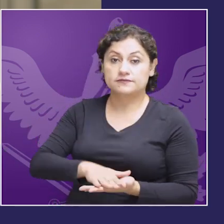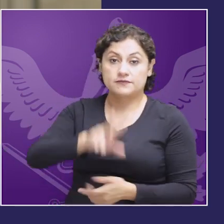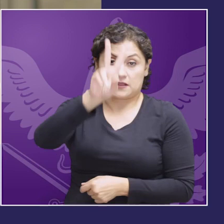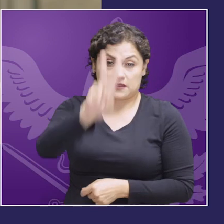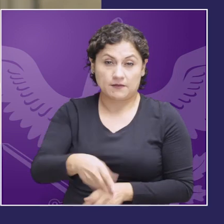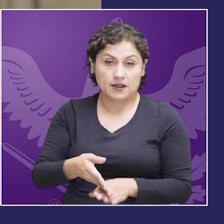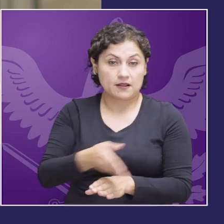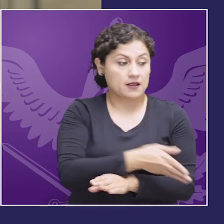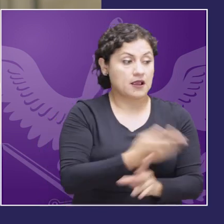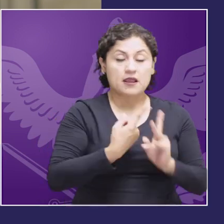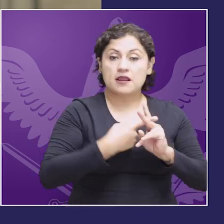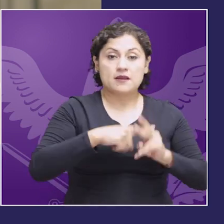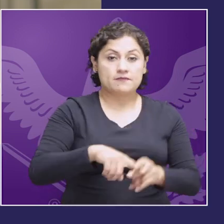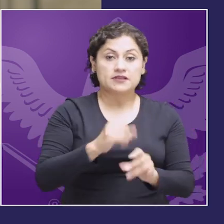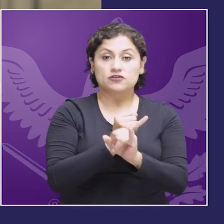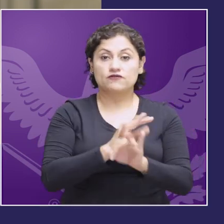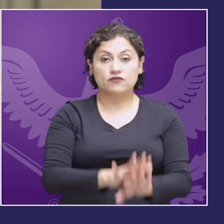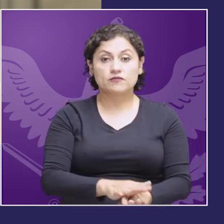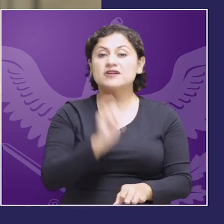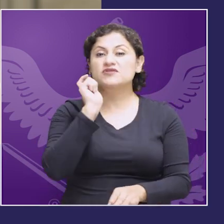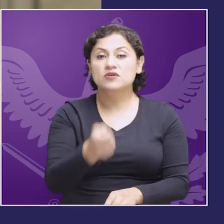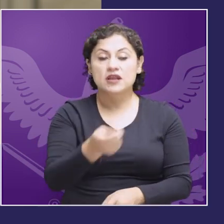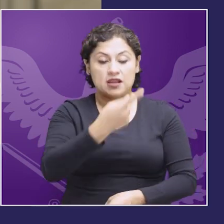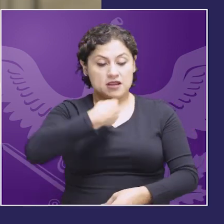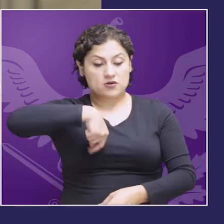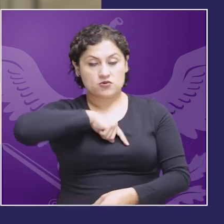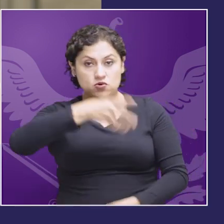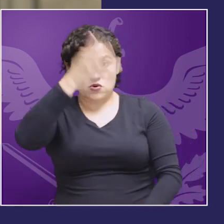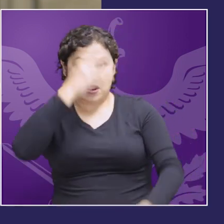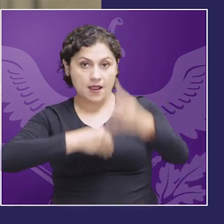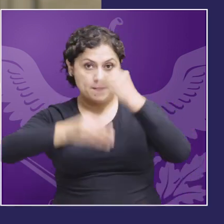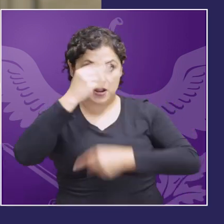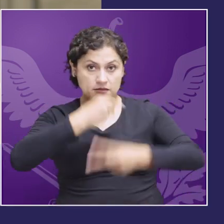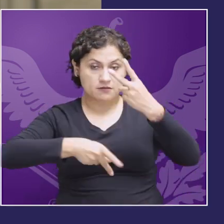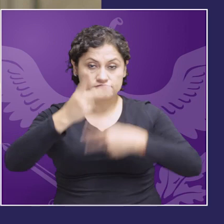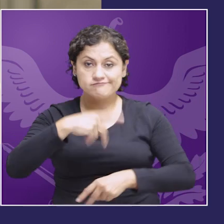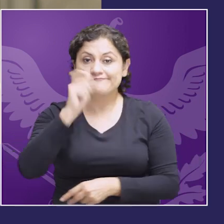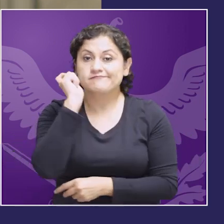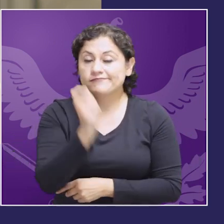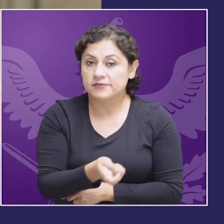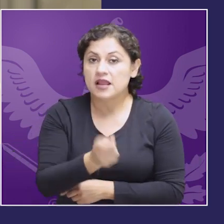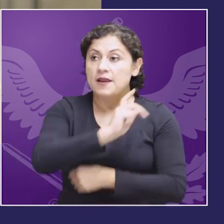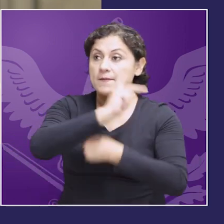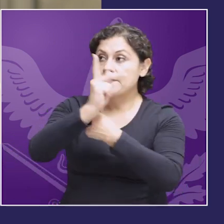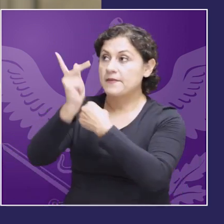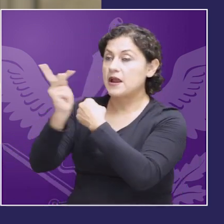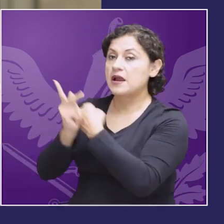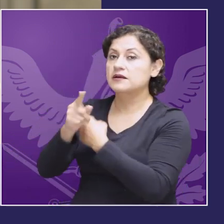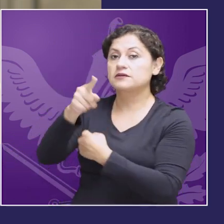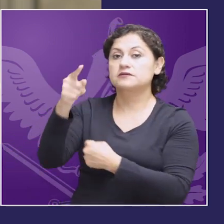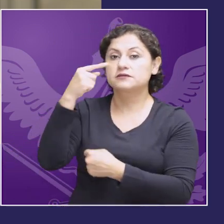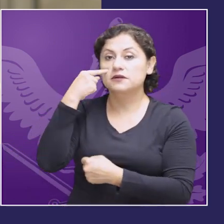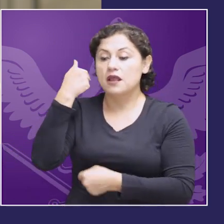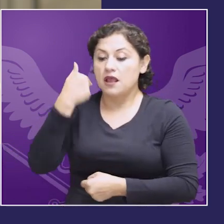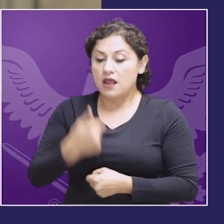iberoamericana. En realidad, el objetivo inicial de este informe es un proceso de aprendizaje, de que